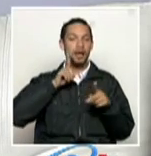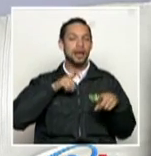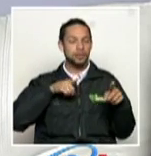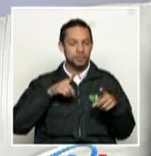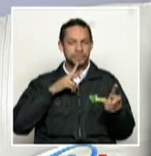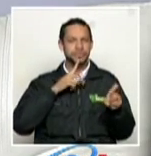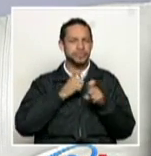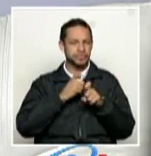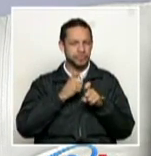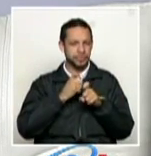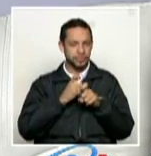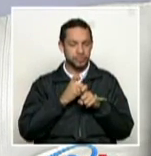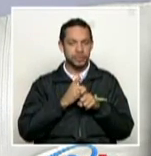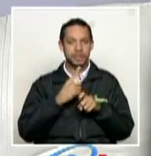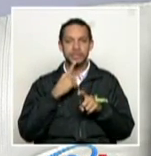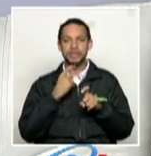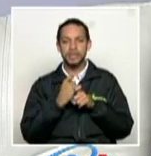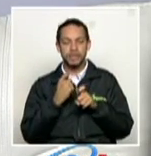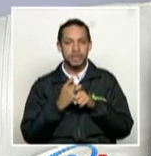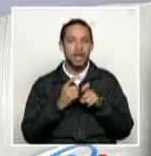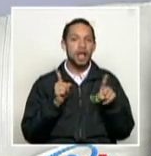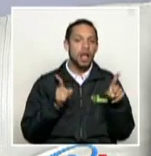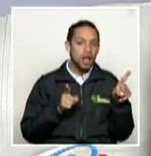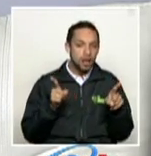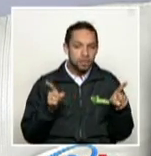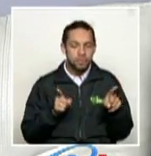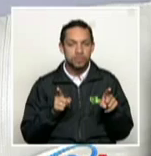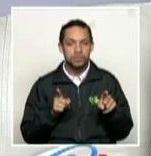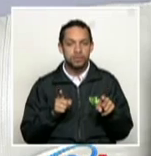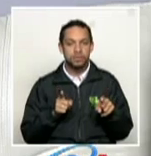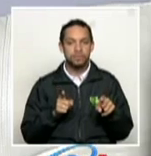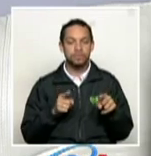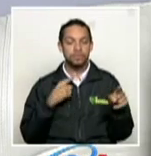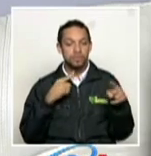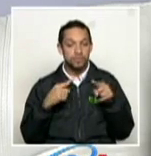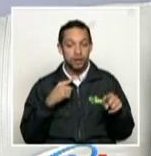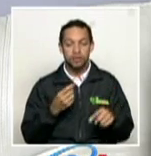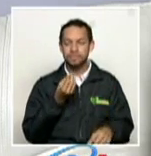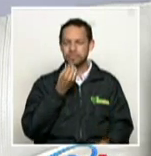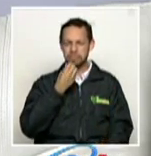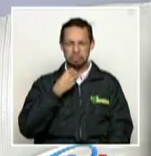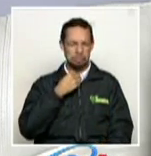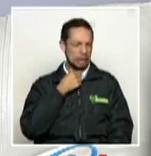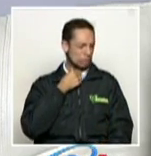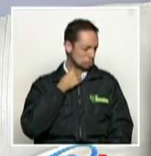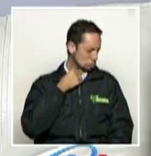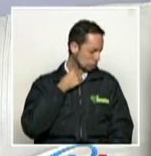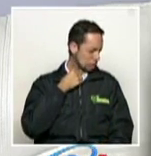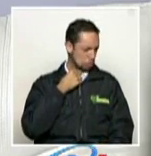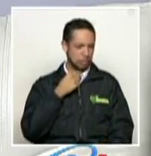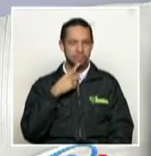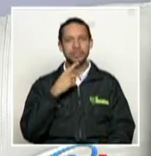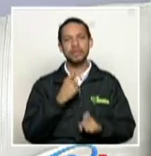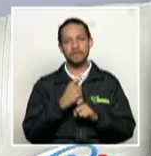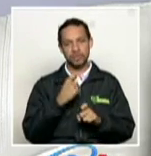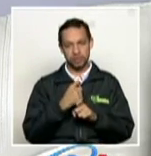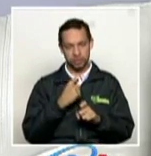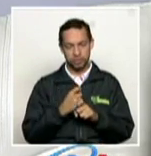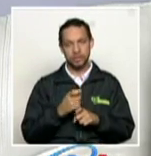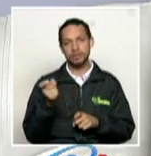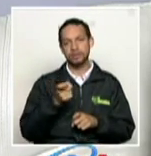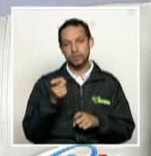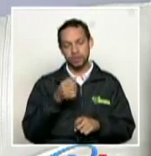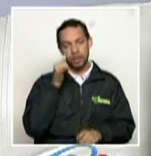dificultad, como dice la señora, o como dicen en una región de Colombia, para mandar, para tragar saliva. Por eso es muy importante hacerse